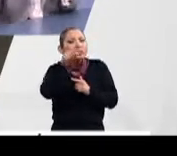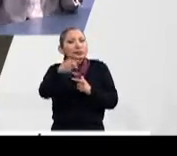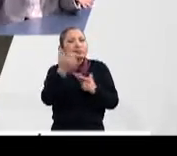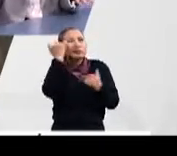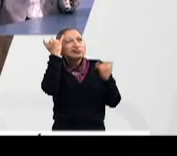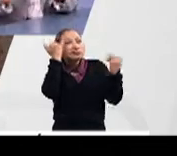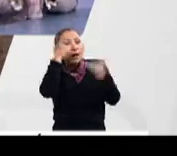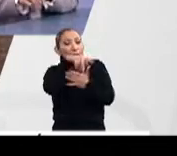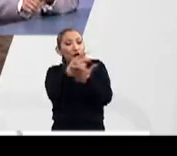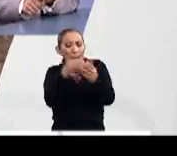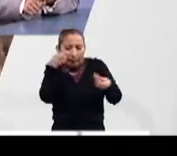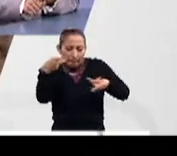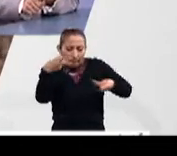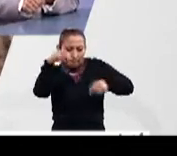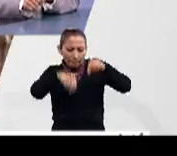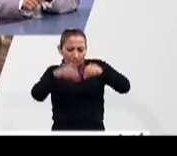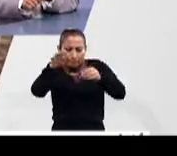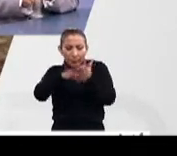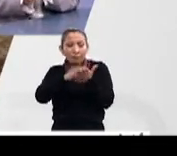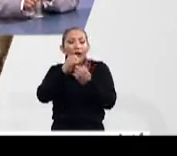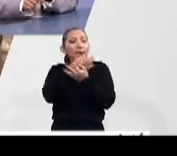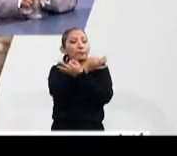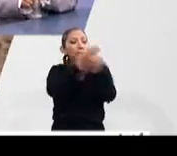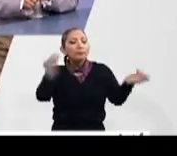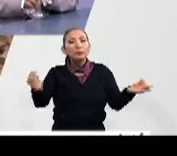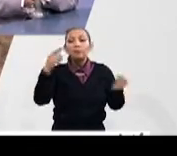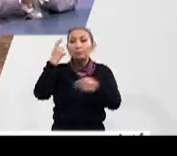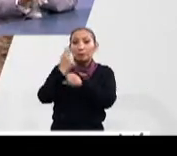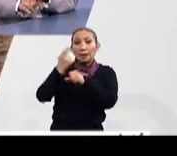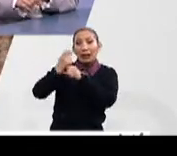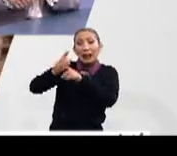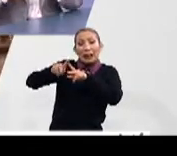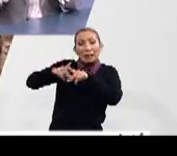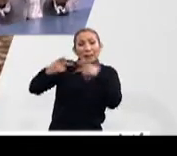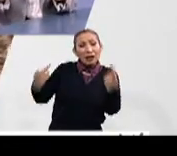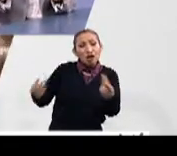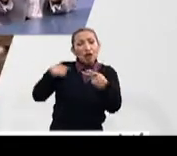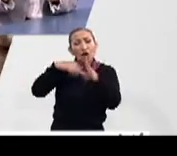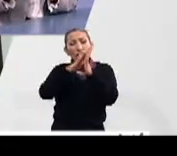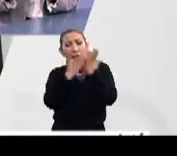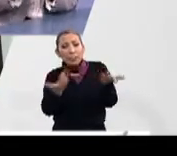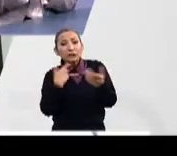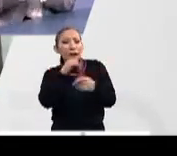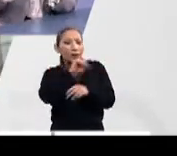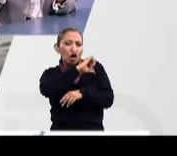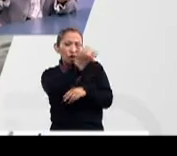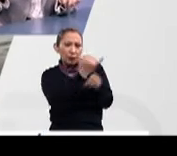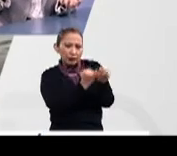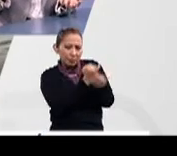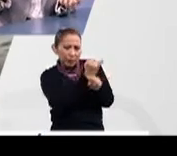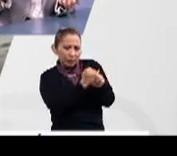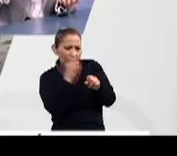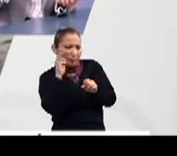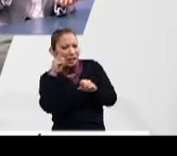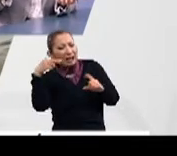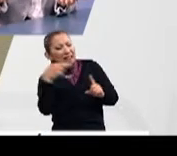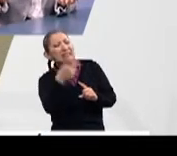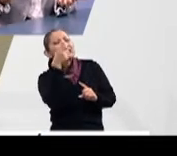hizo todo un programa editorial para publicar fuentes primarias, también pues nuevos estudios, las nuevas